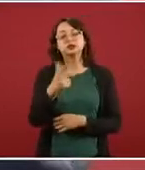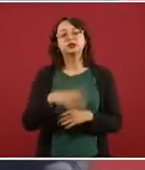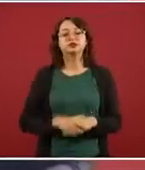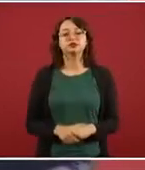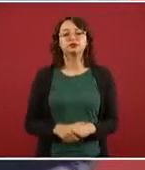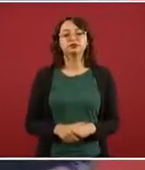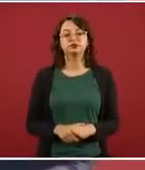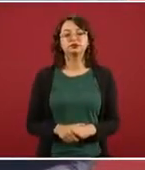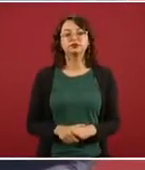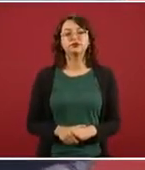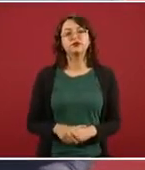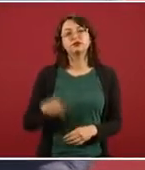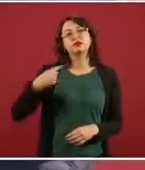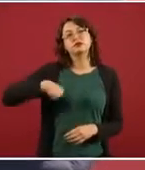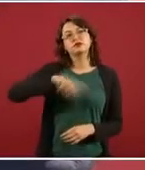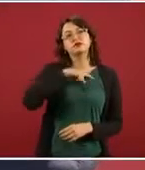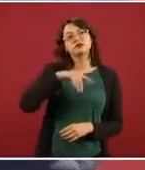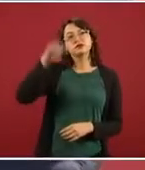que